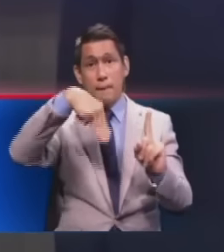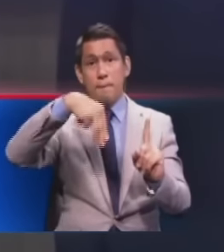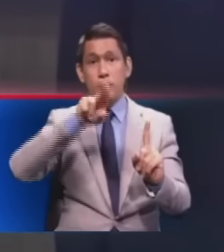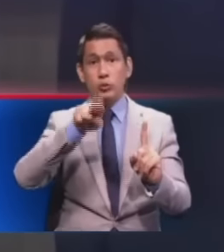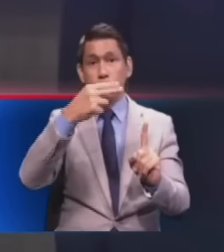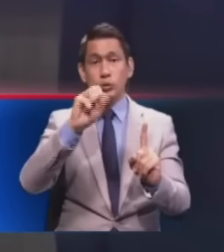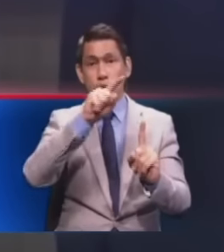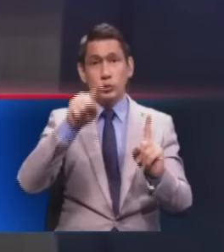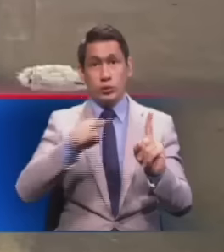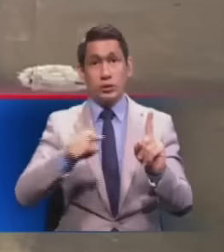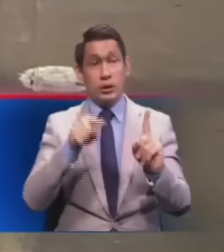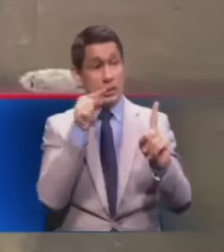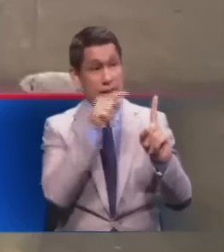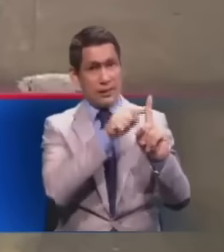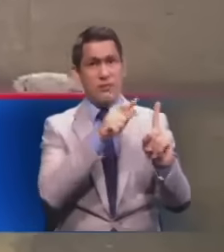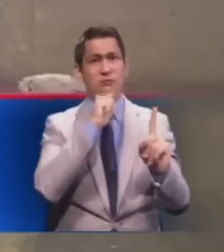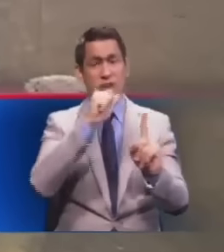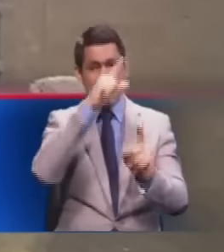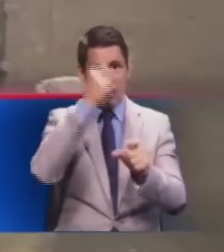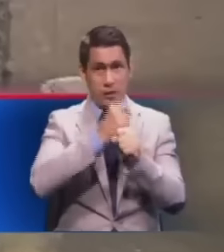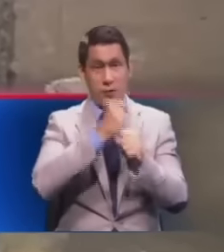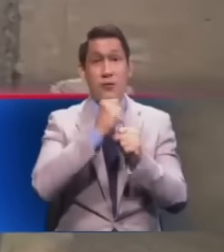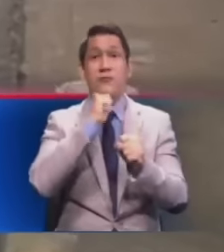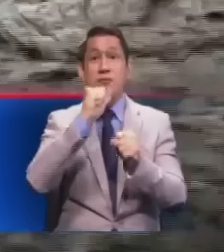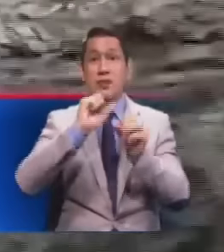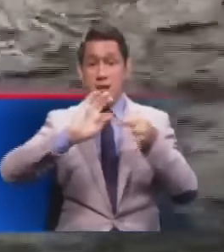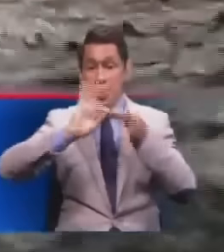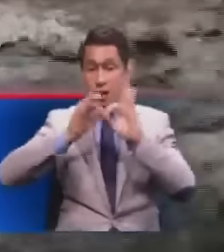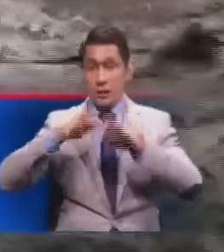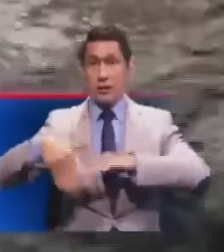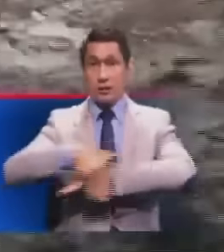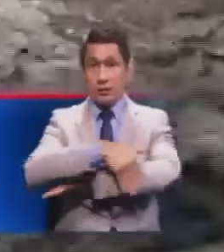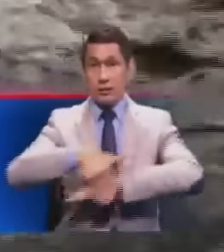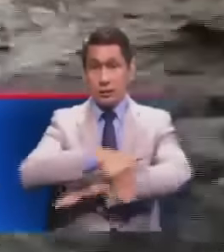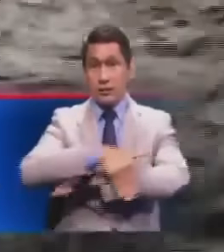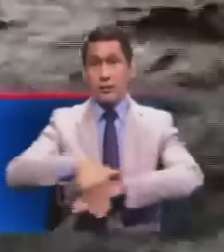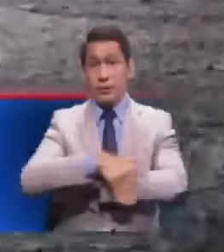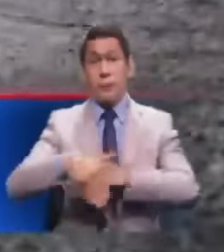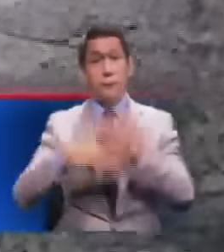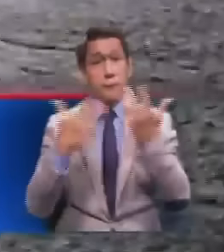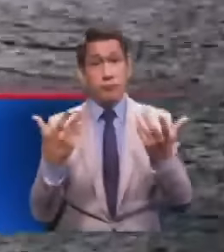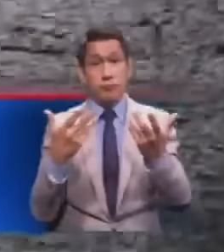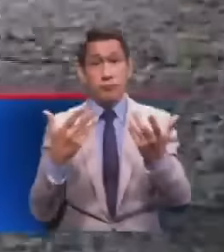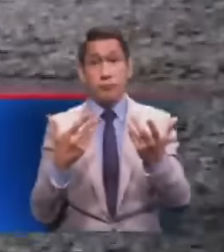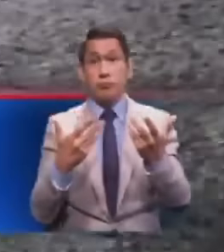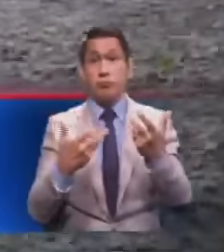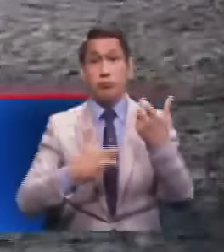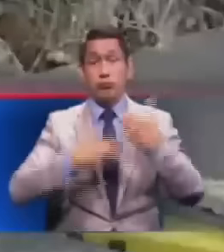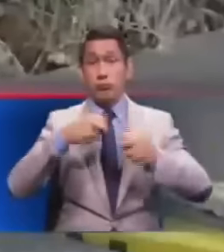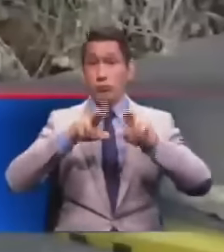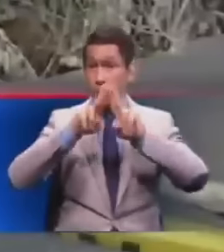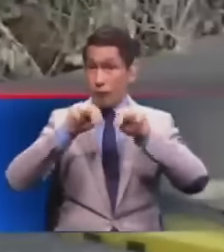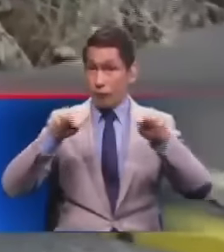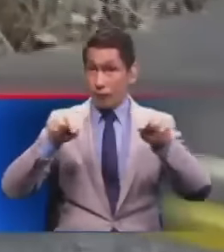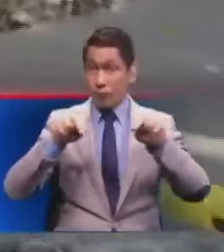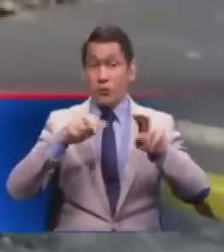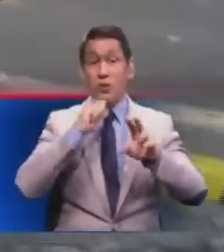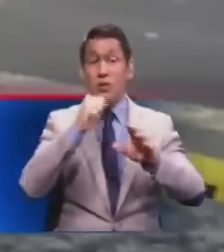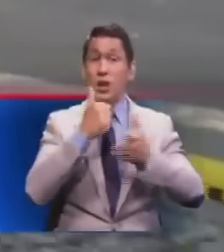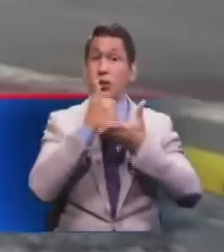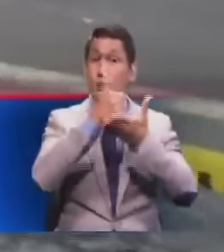por la falta de obras, escaso mantenimiento vial, mal manejo de prevención de desastres e incluso hundimiento